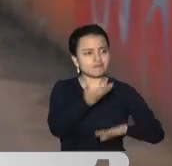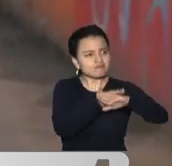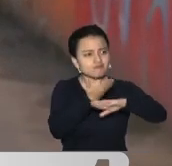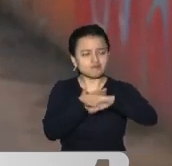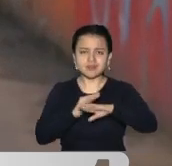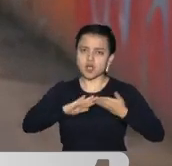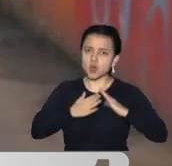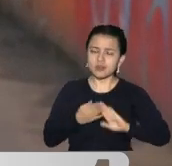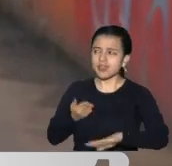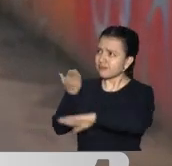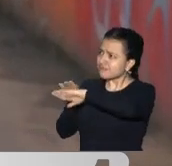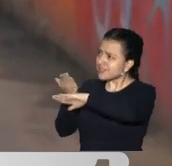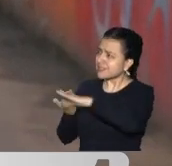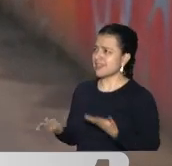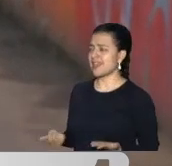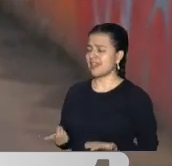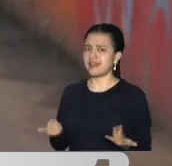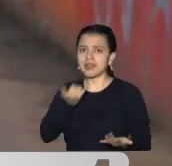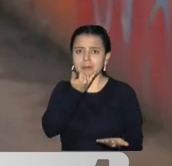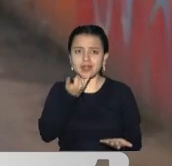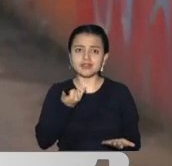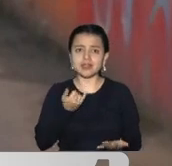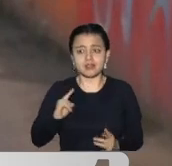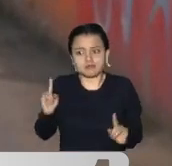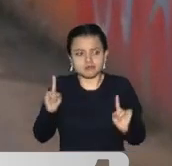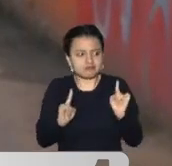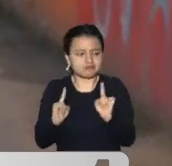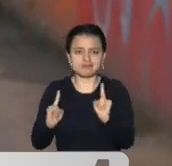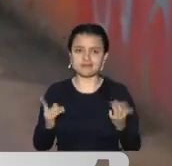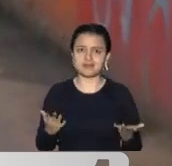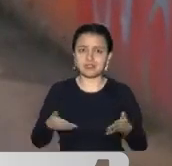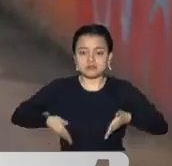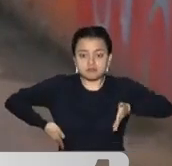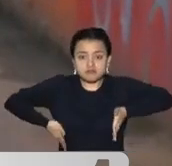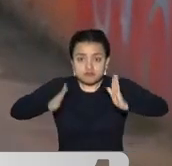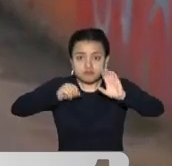exigencia de los biciusuarios que se movilizan por esta ciclorruta en la calle 26.